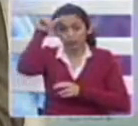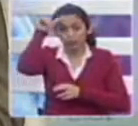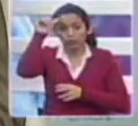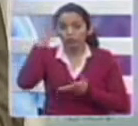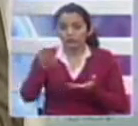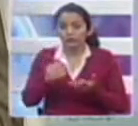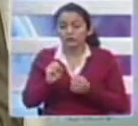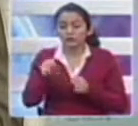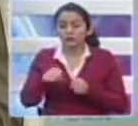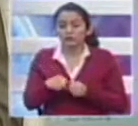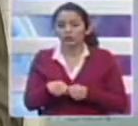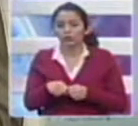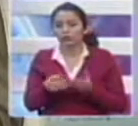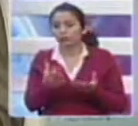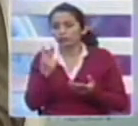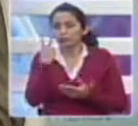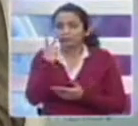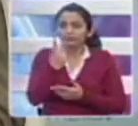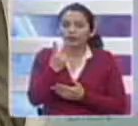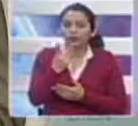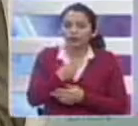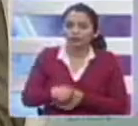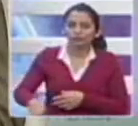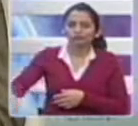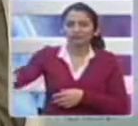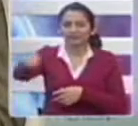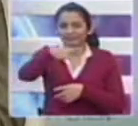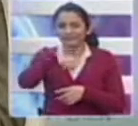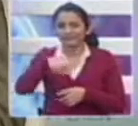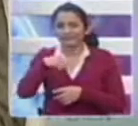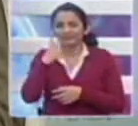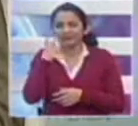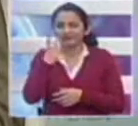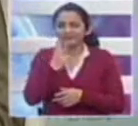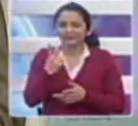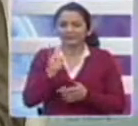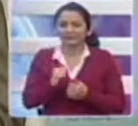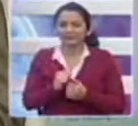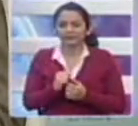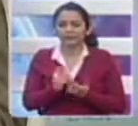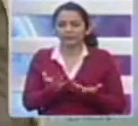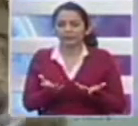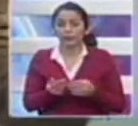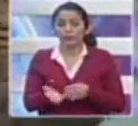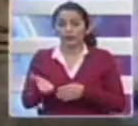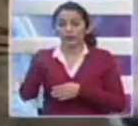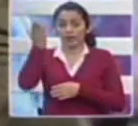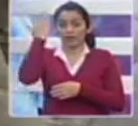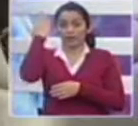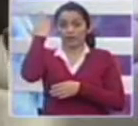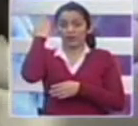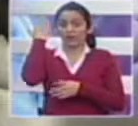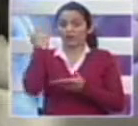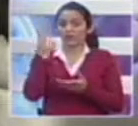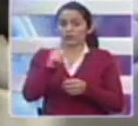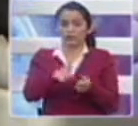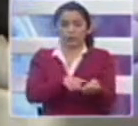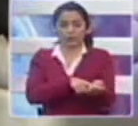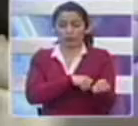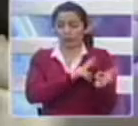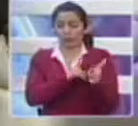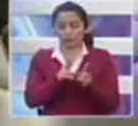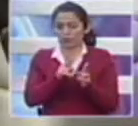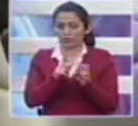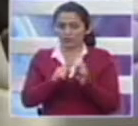parece, el 2 y el 3 en la Plaza Belmonte. Claro, pero no la corrida tradicional que se hacía toda la semana,